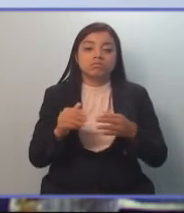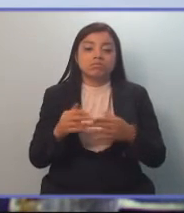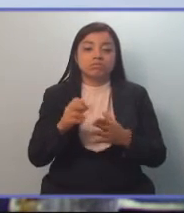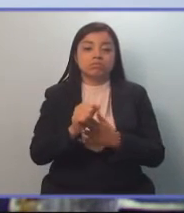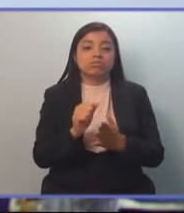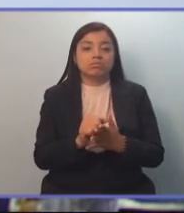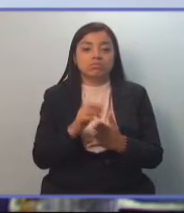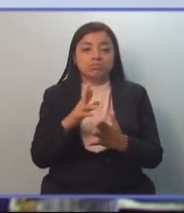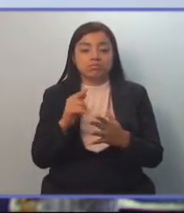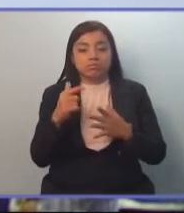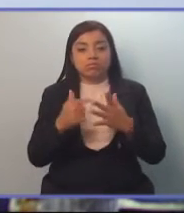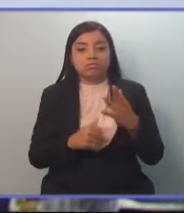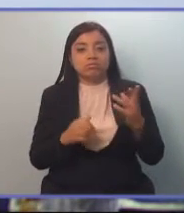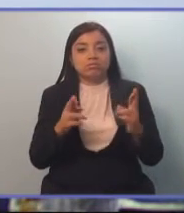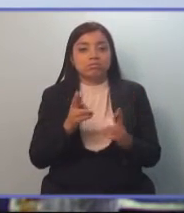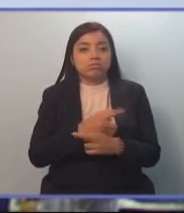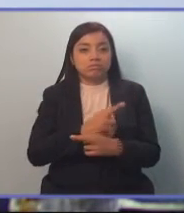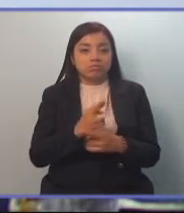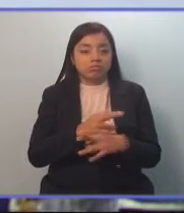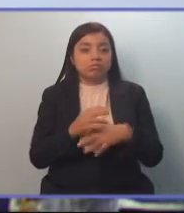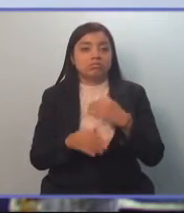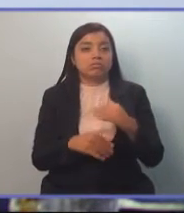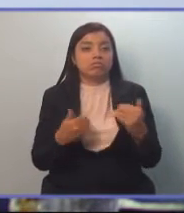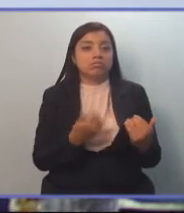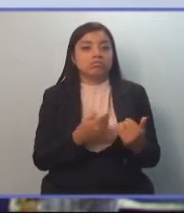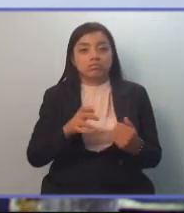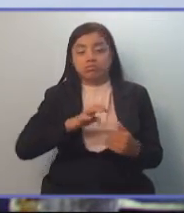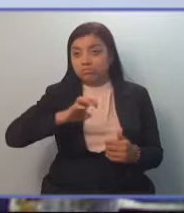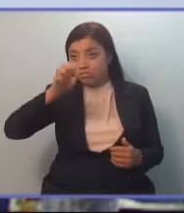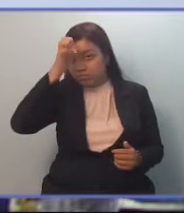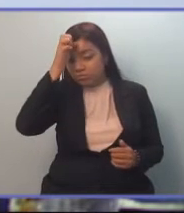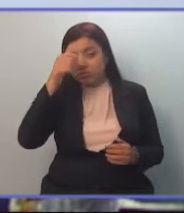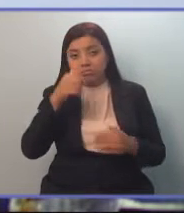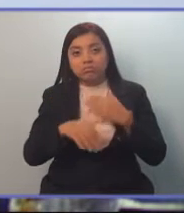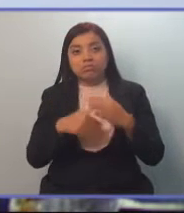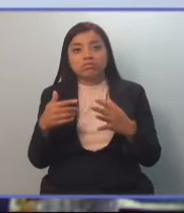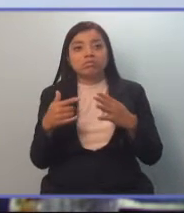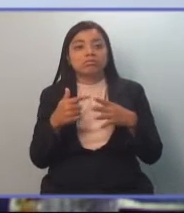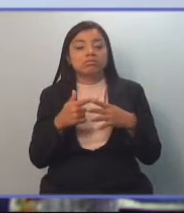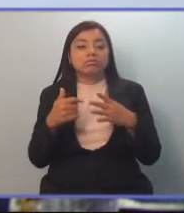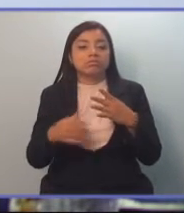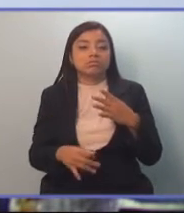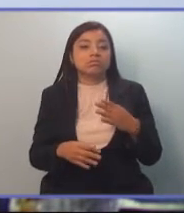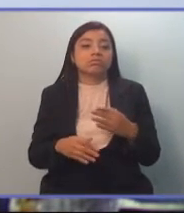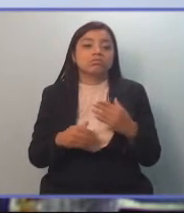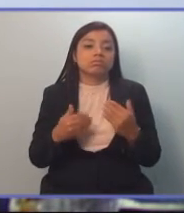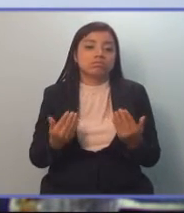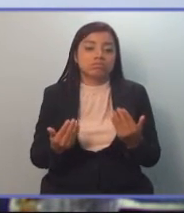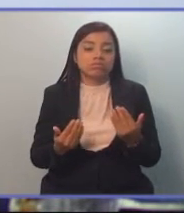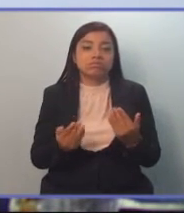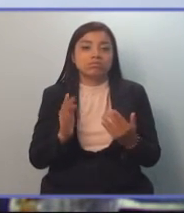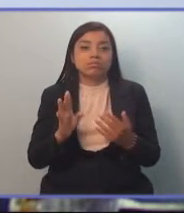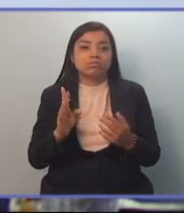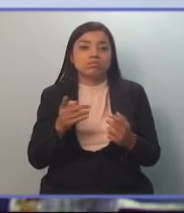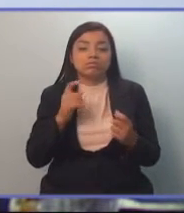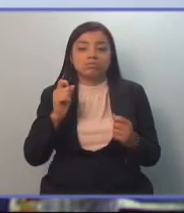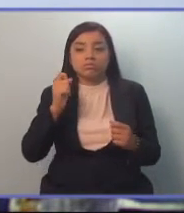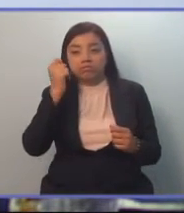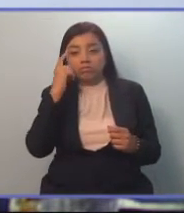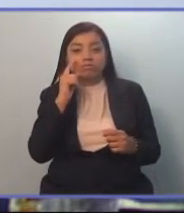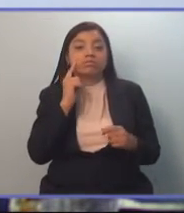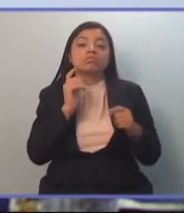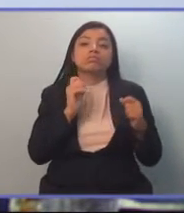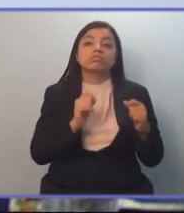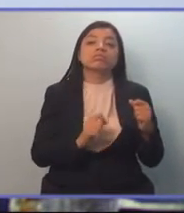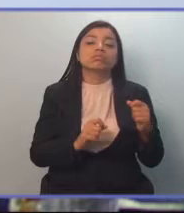de las citadas reformas adolecen de una serie de errores de técnicas legislativas que hacen imposible su comprensión, las cuales